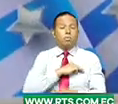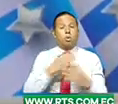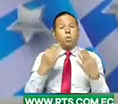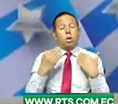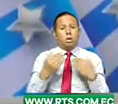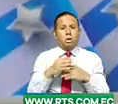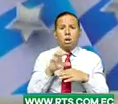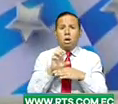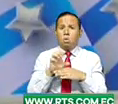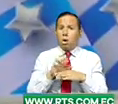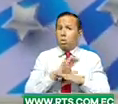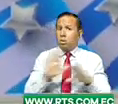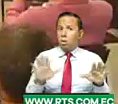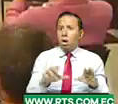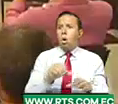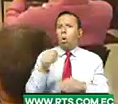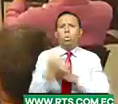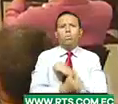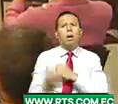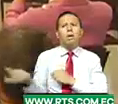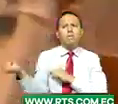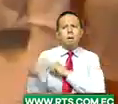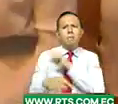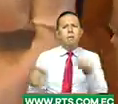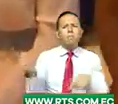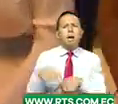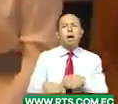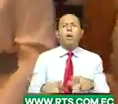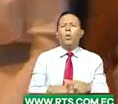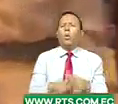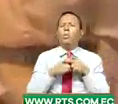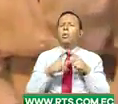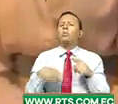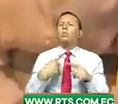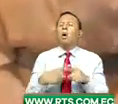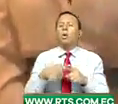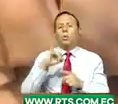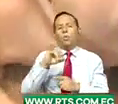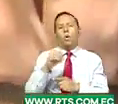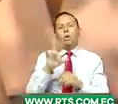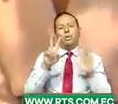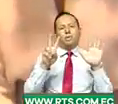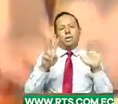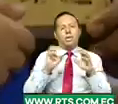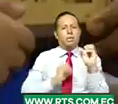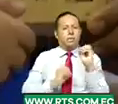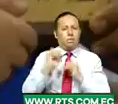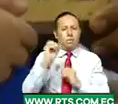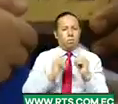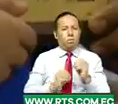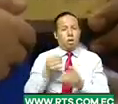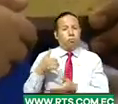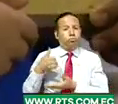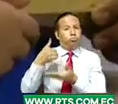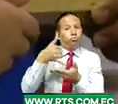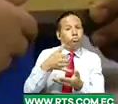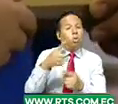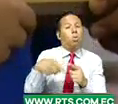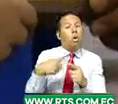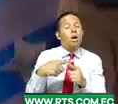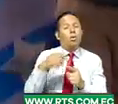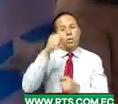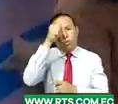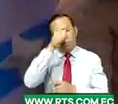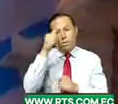ecuatorianos, sino por los extranjeros. La inauguración está prevista para el jueves 7 de octubre y la premiación será el domingo 10 de